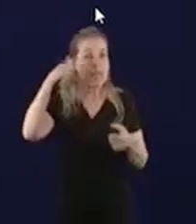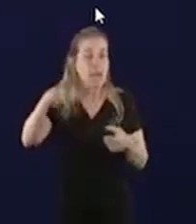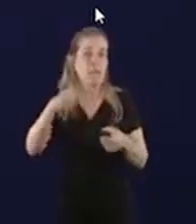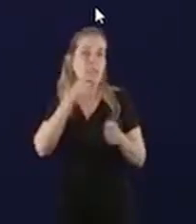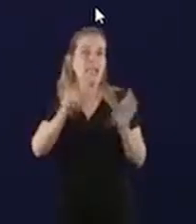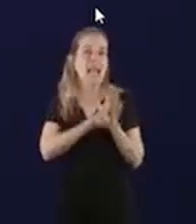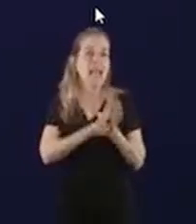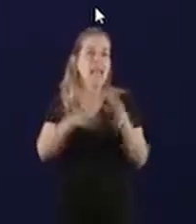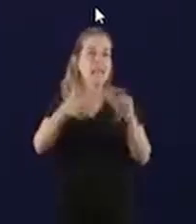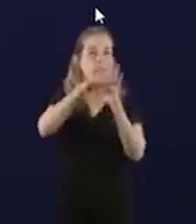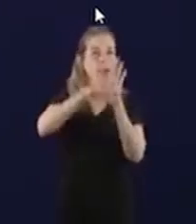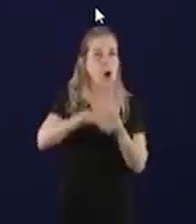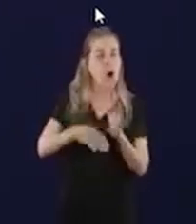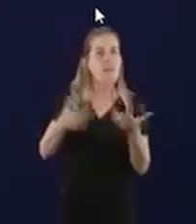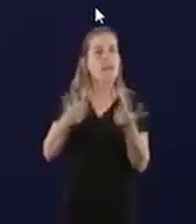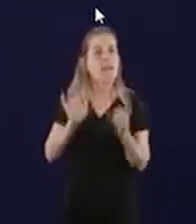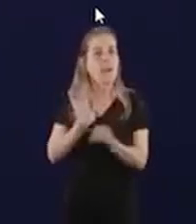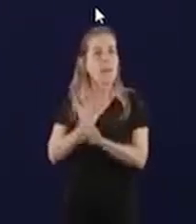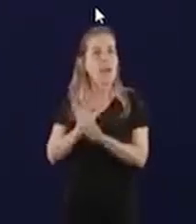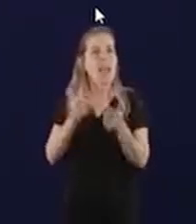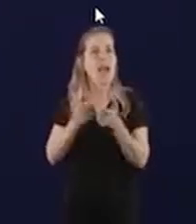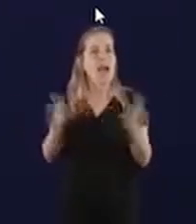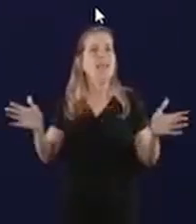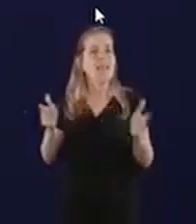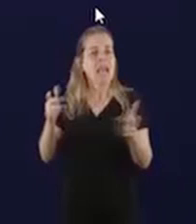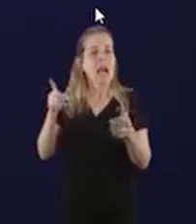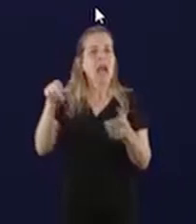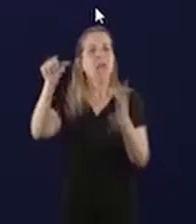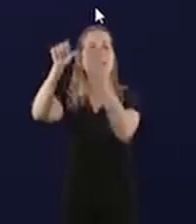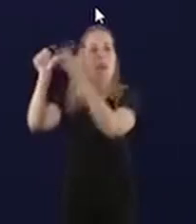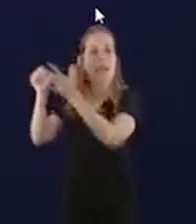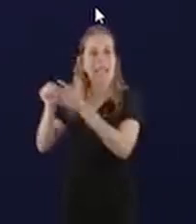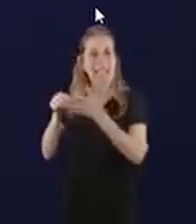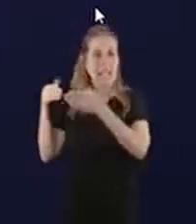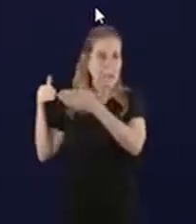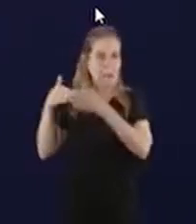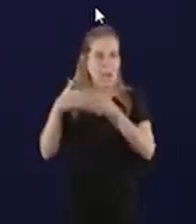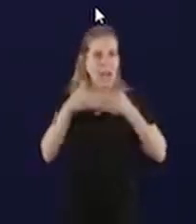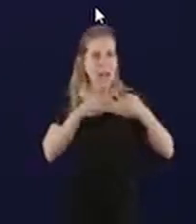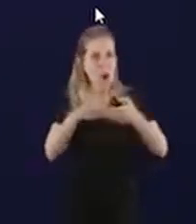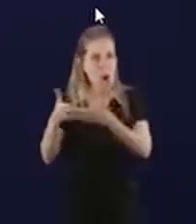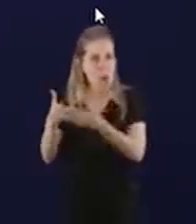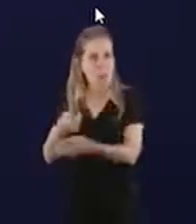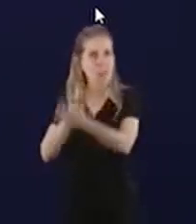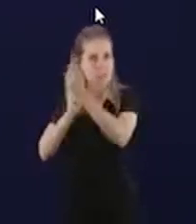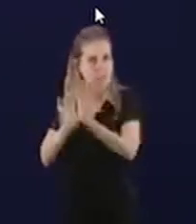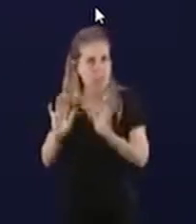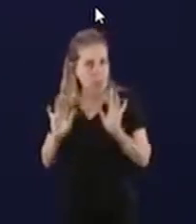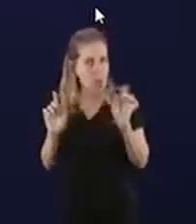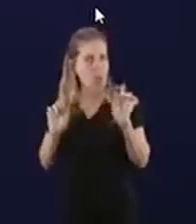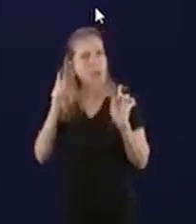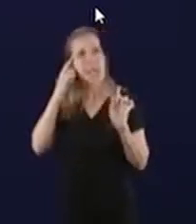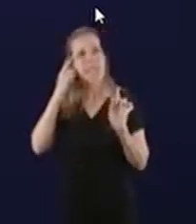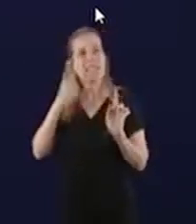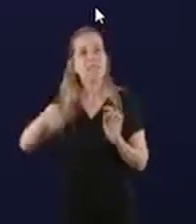efectivamente la actividad pueda crecer eh Y no por el contrario que haya pérdida de empleo cuando mismo